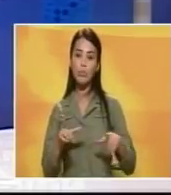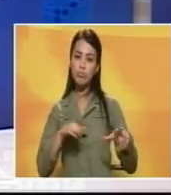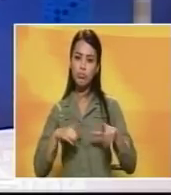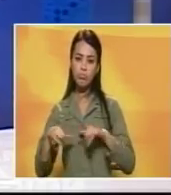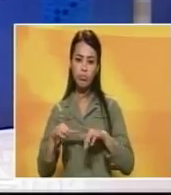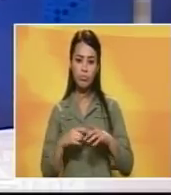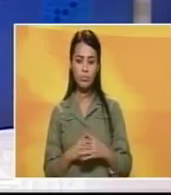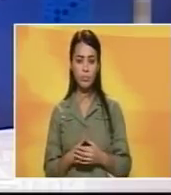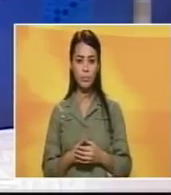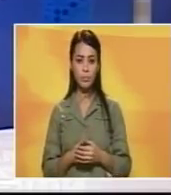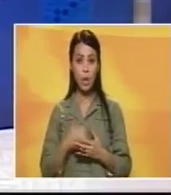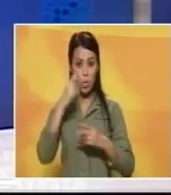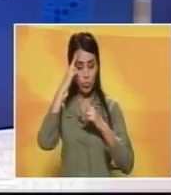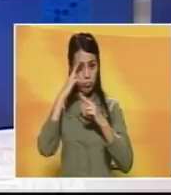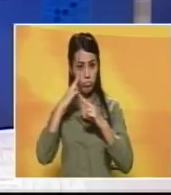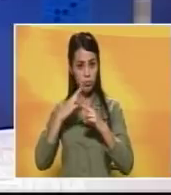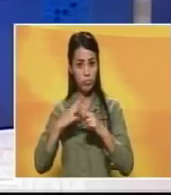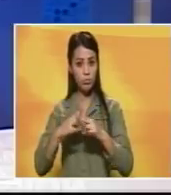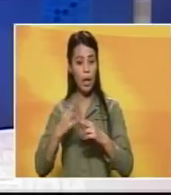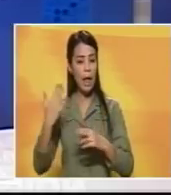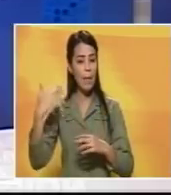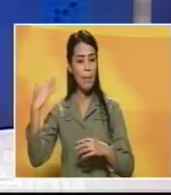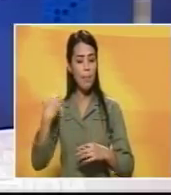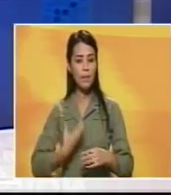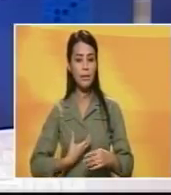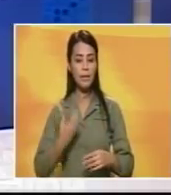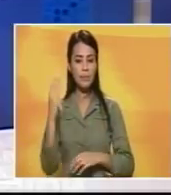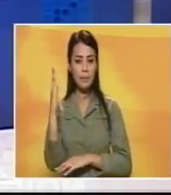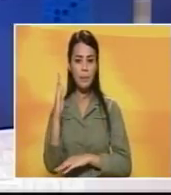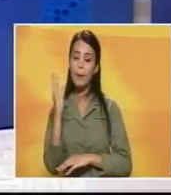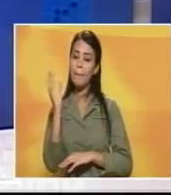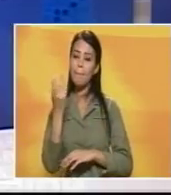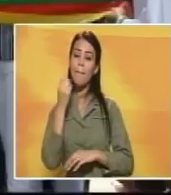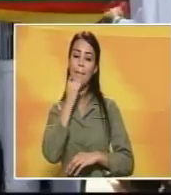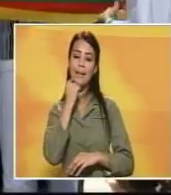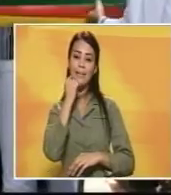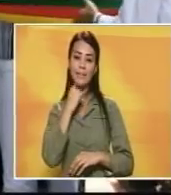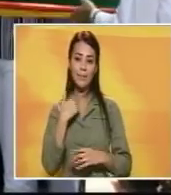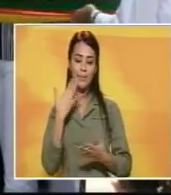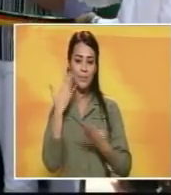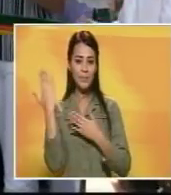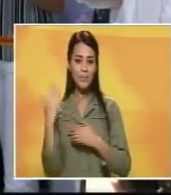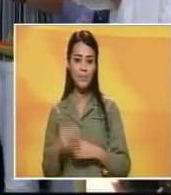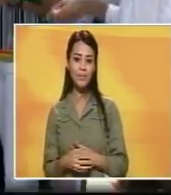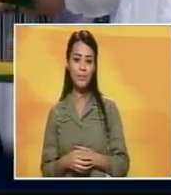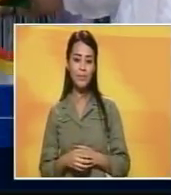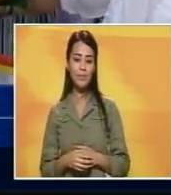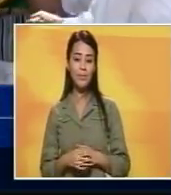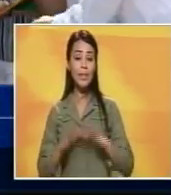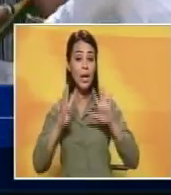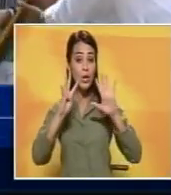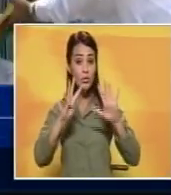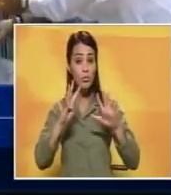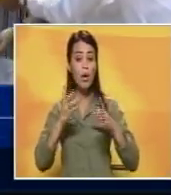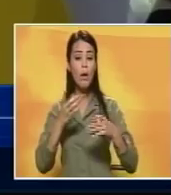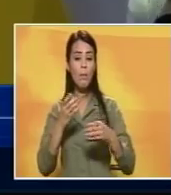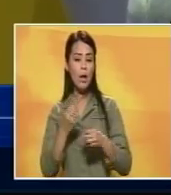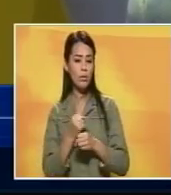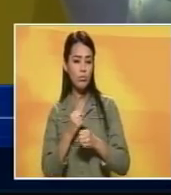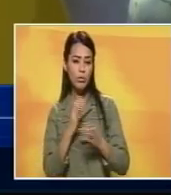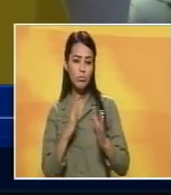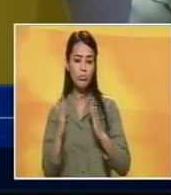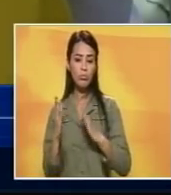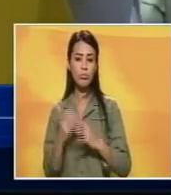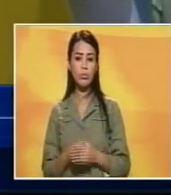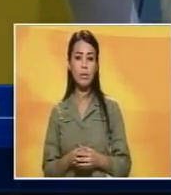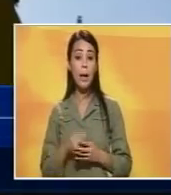Paco Cabrera en honor al exalcalde valenciano. Randolfo Blanco nos tiene los detalles. Esta nueva etapa consta de 3 obras de arte: la escultura